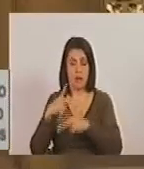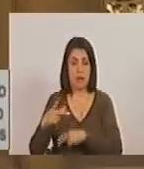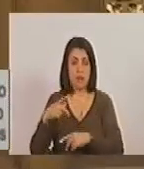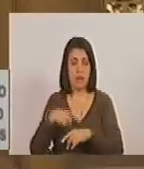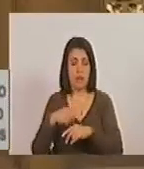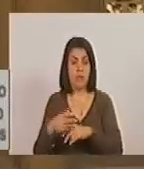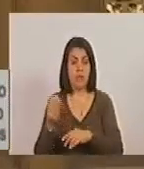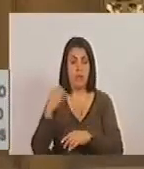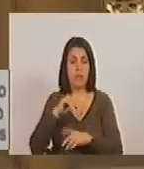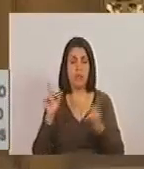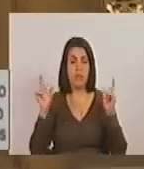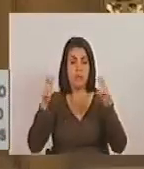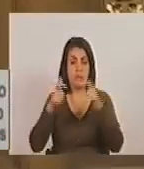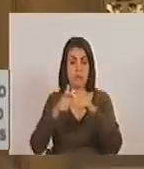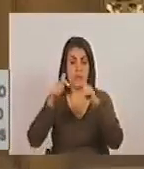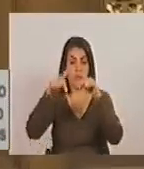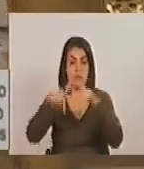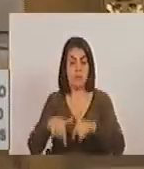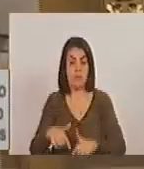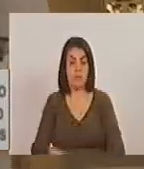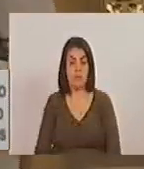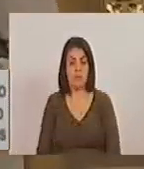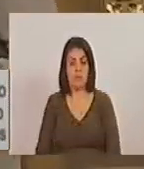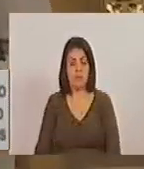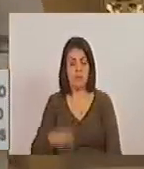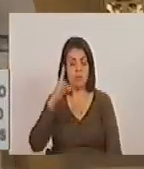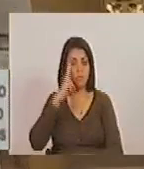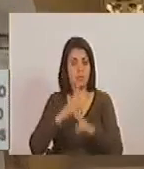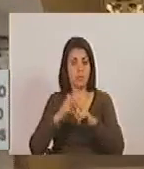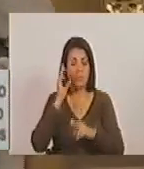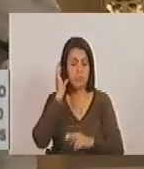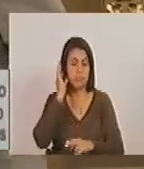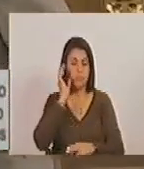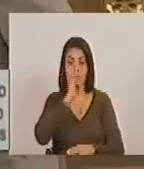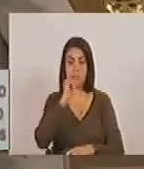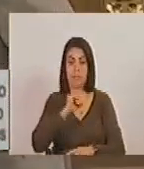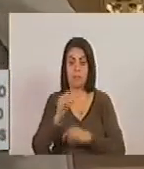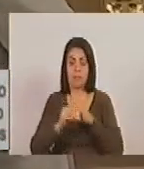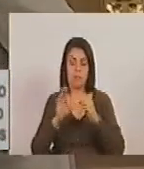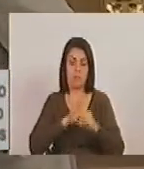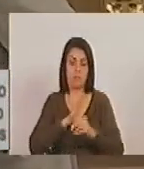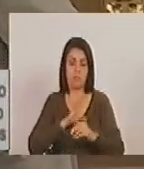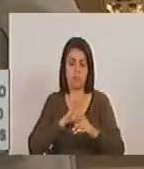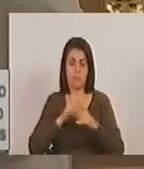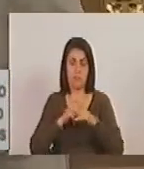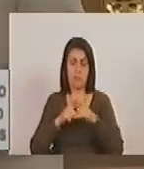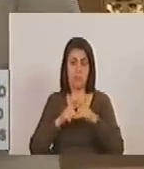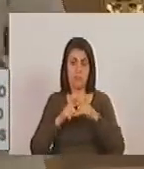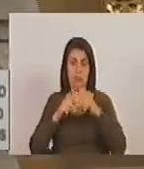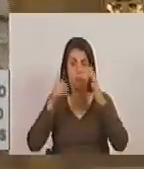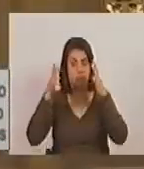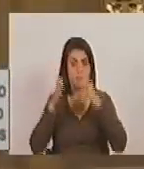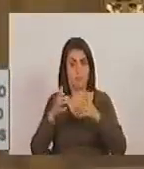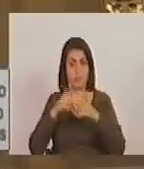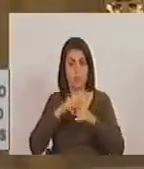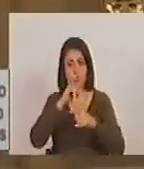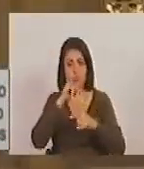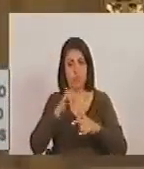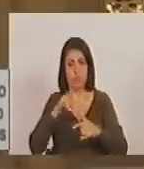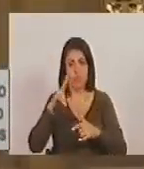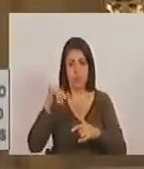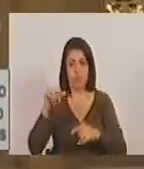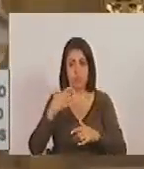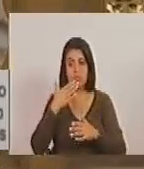y sesionemos, presidente, como se lo merece. No por ser Zulia, no es un planteamiento del maracuchismo leninismo, sino que es